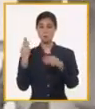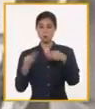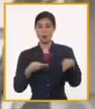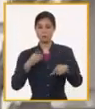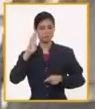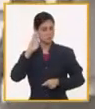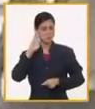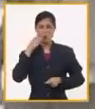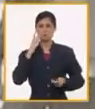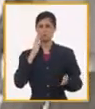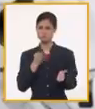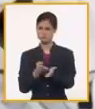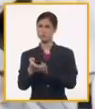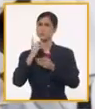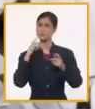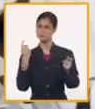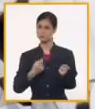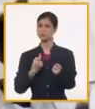viví.